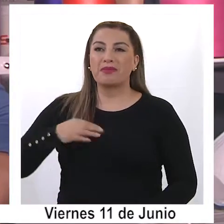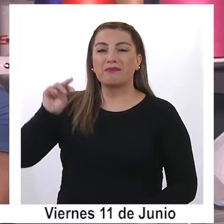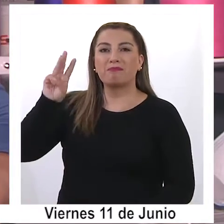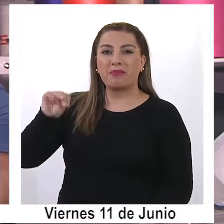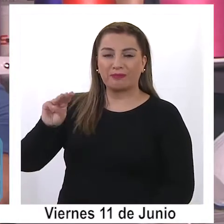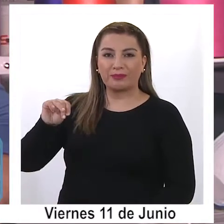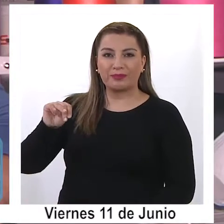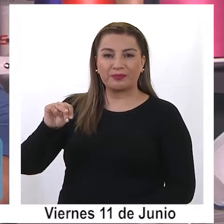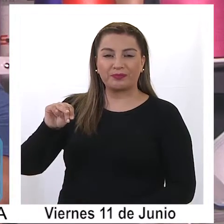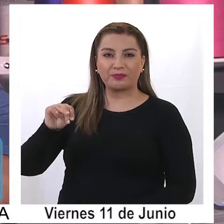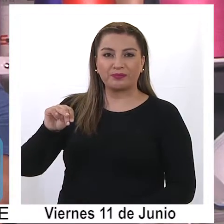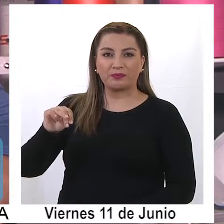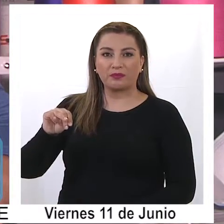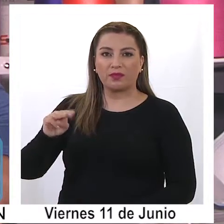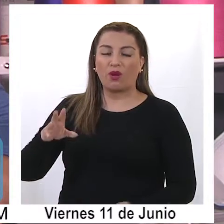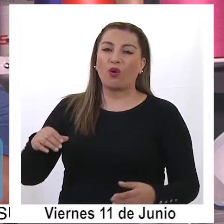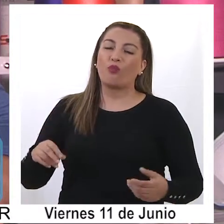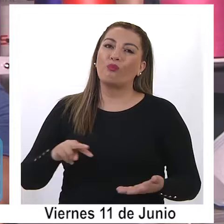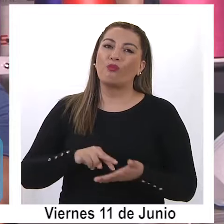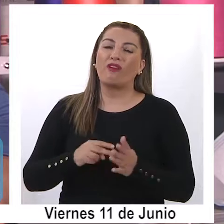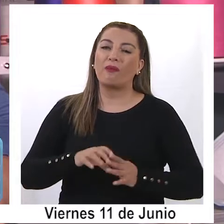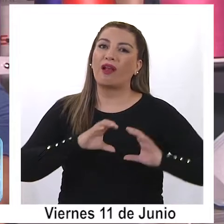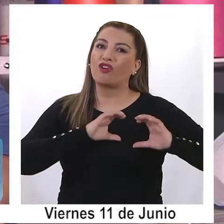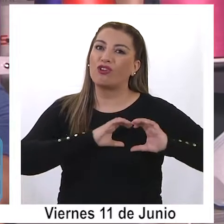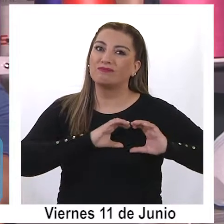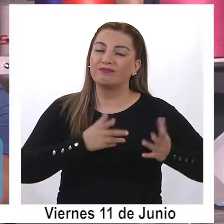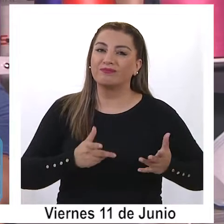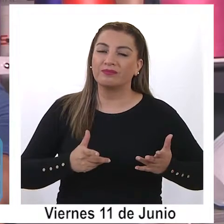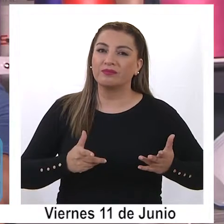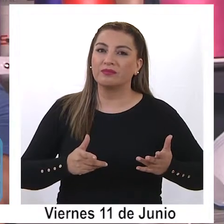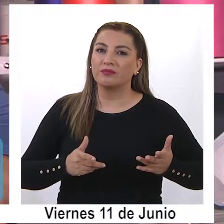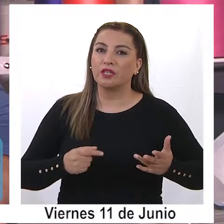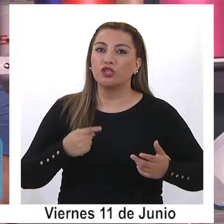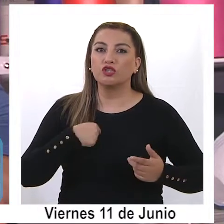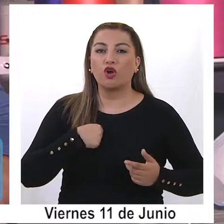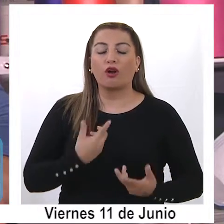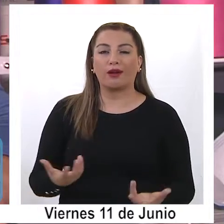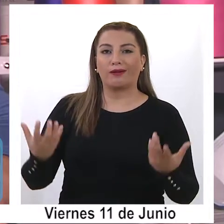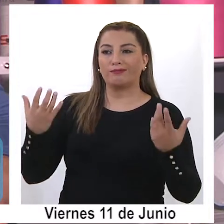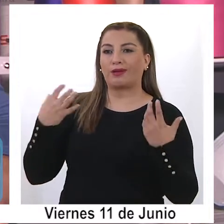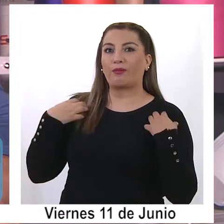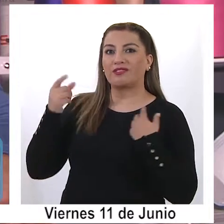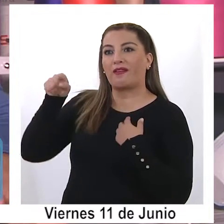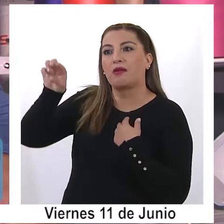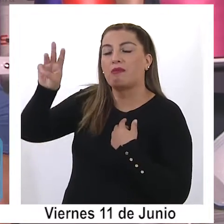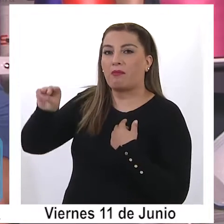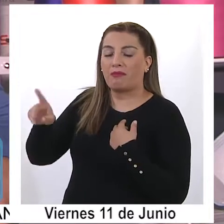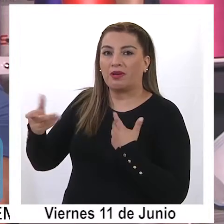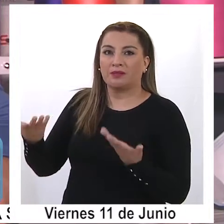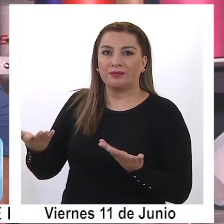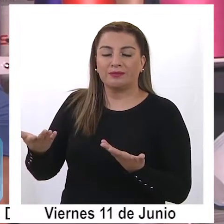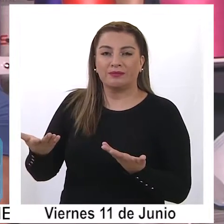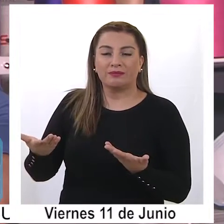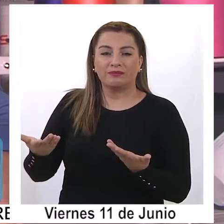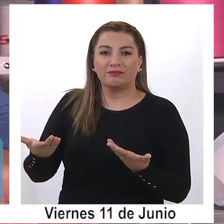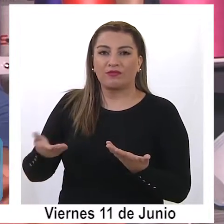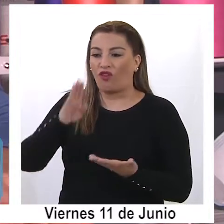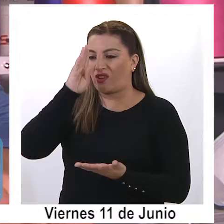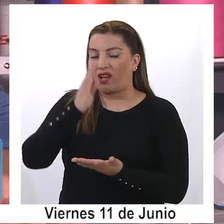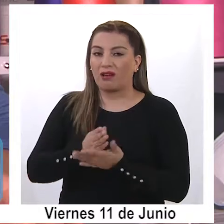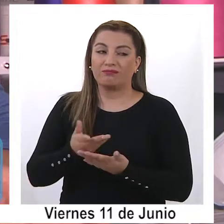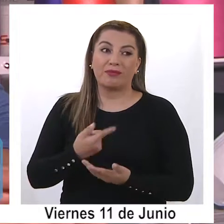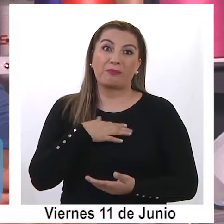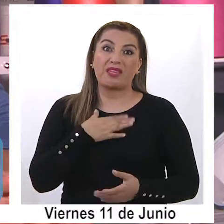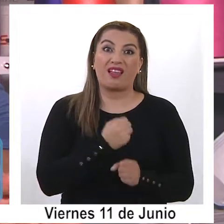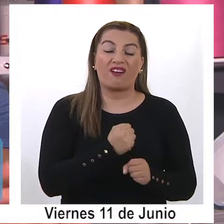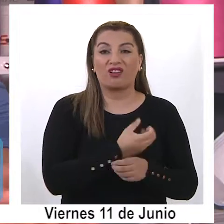mamá se tuvo un accidente vascular y tuve que hacerme cargo de ella y me vi obligada a